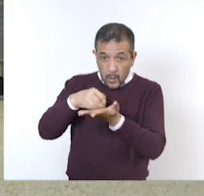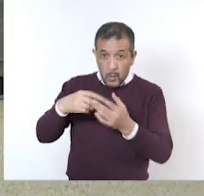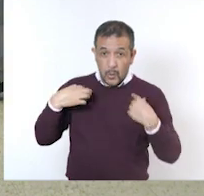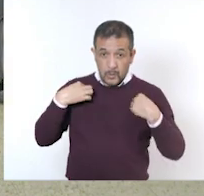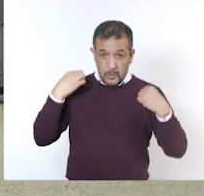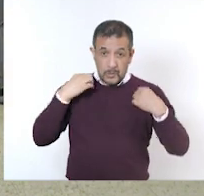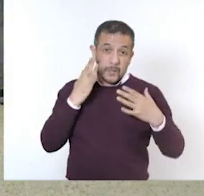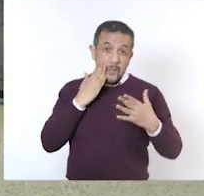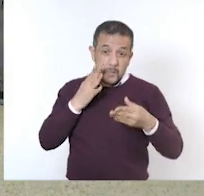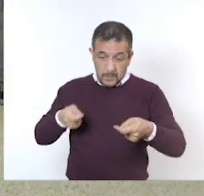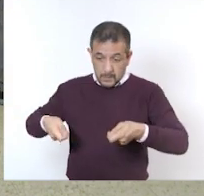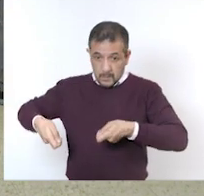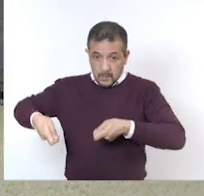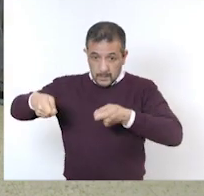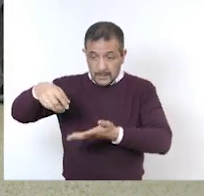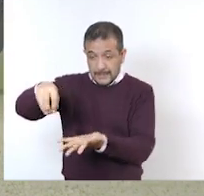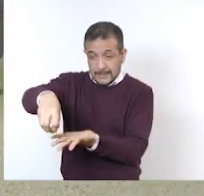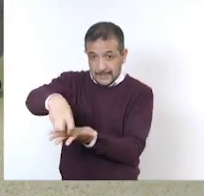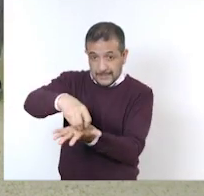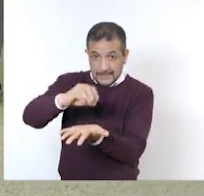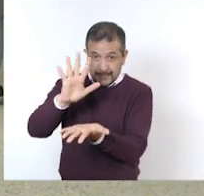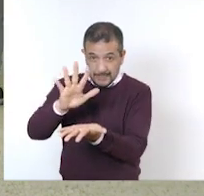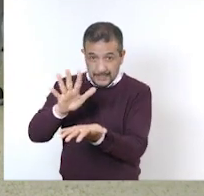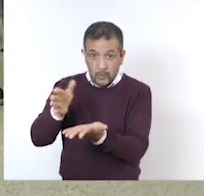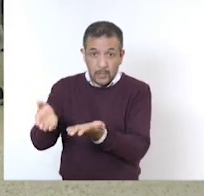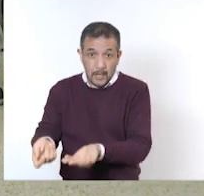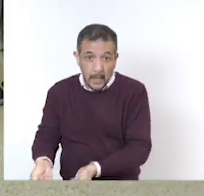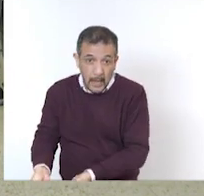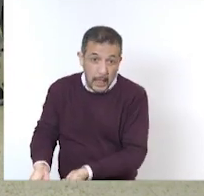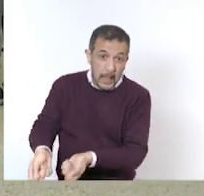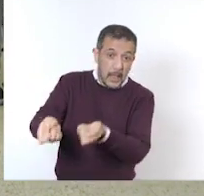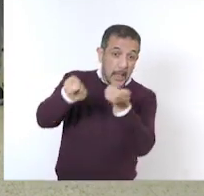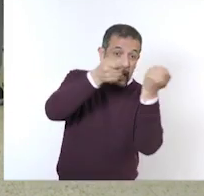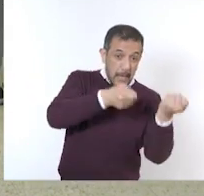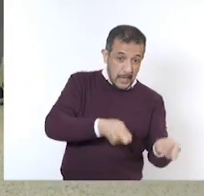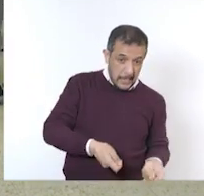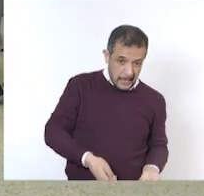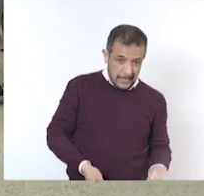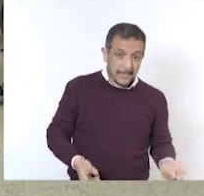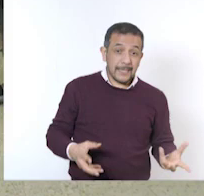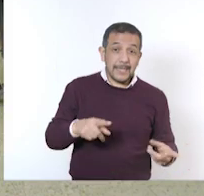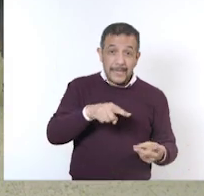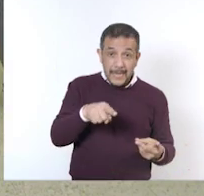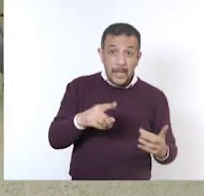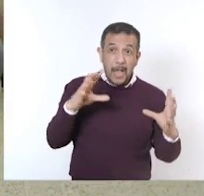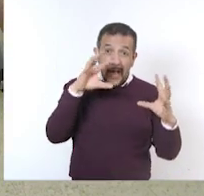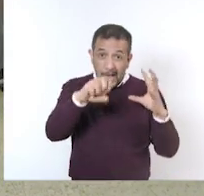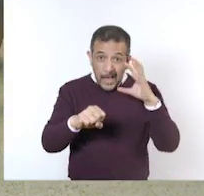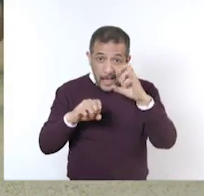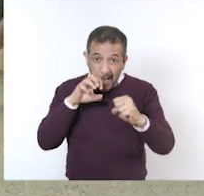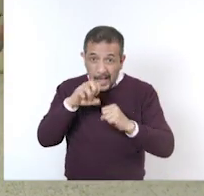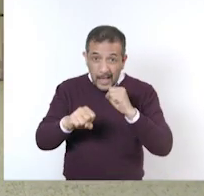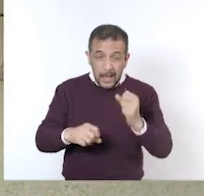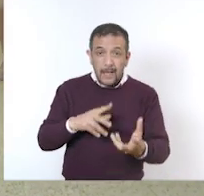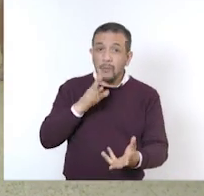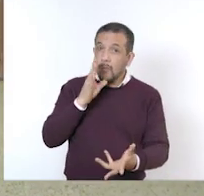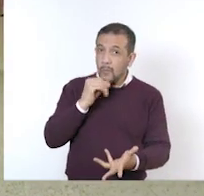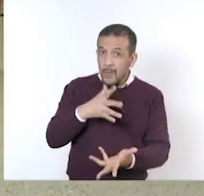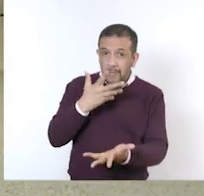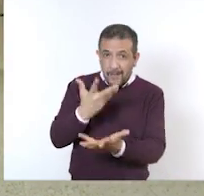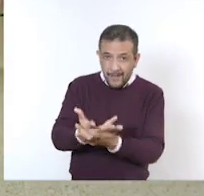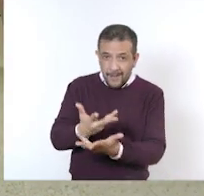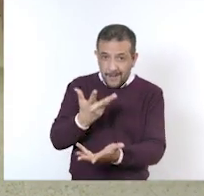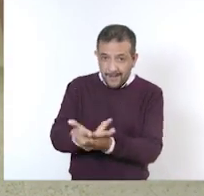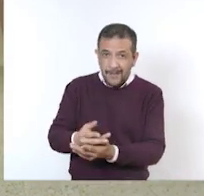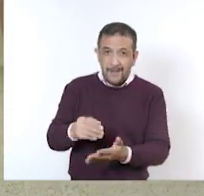y simultáneamente las lanzarán al lado contrario de la red. Soltarán sus toallas para atrapar el mayor número de pelotas antes de que